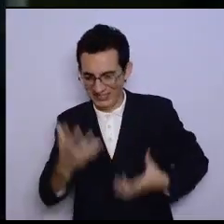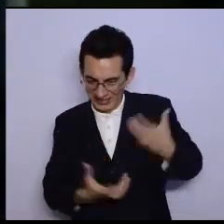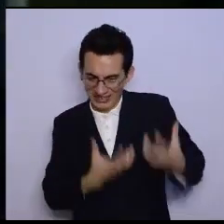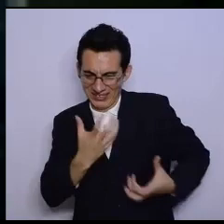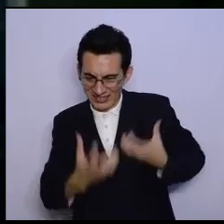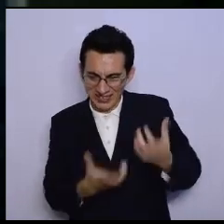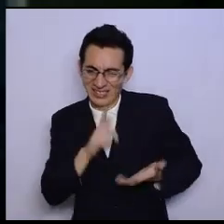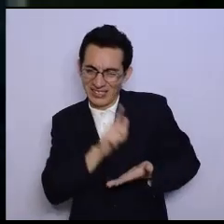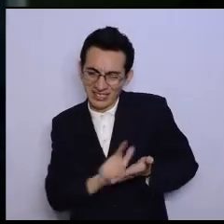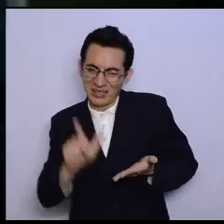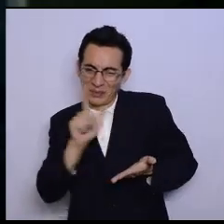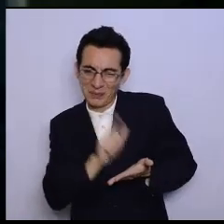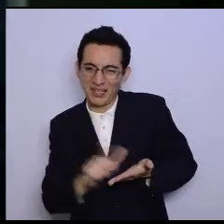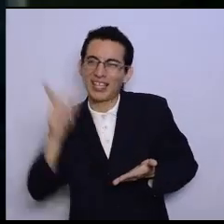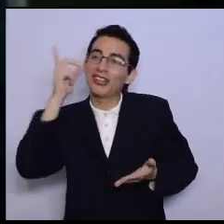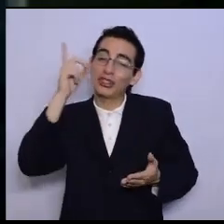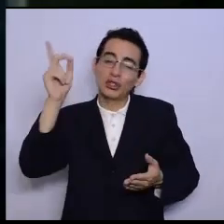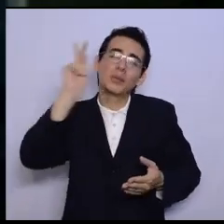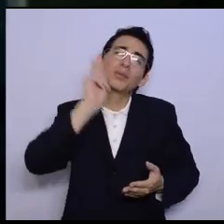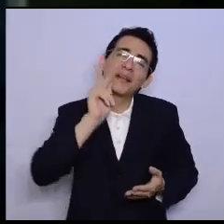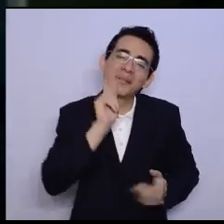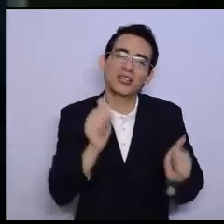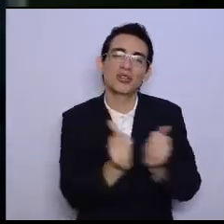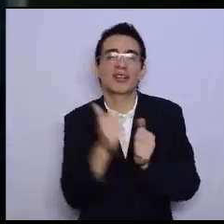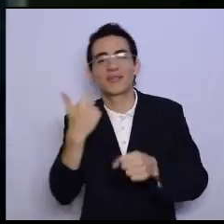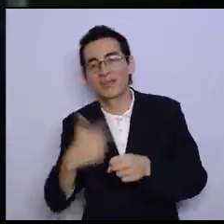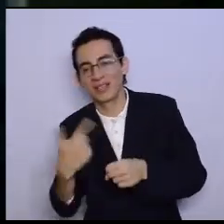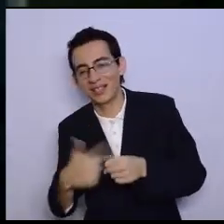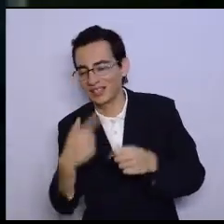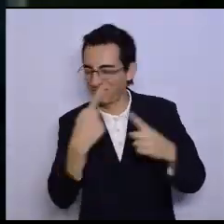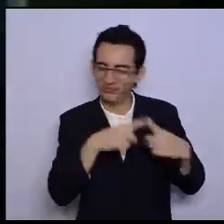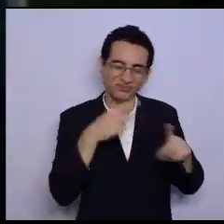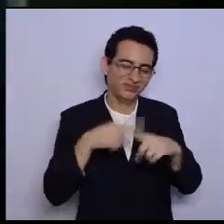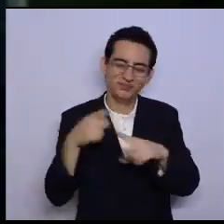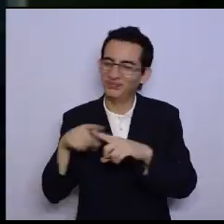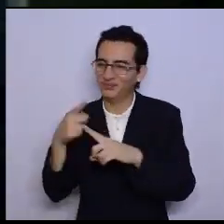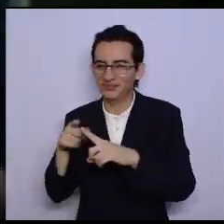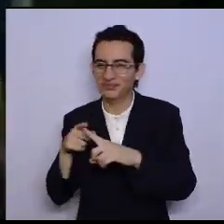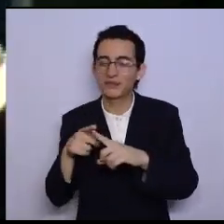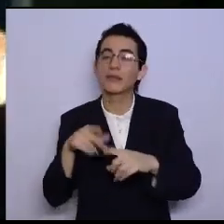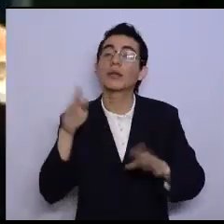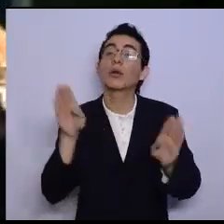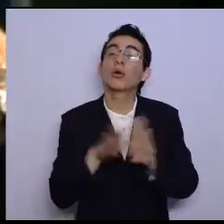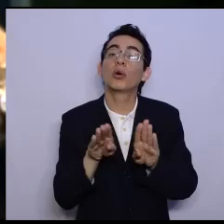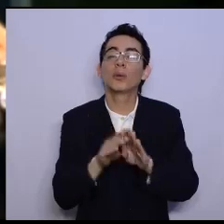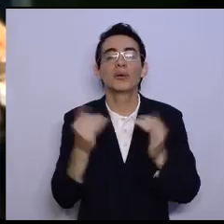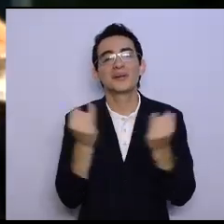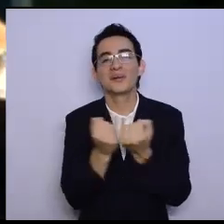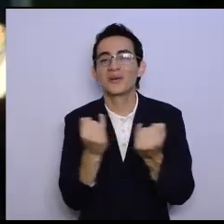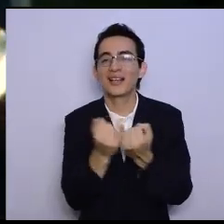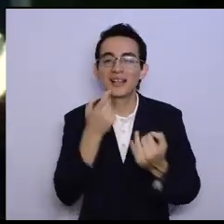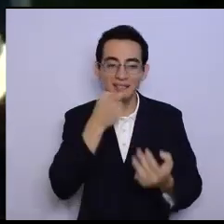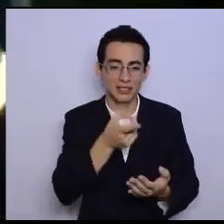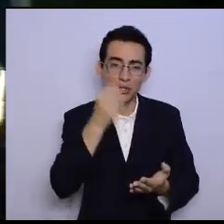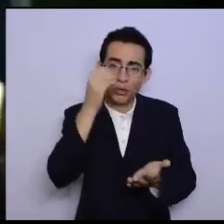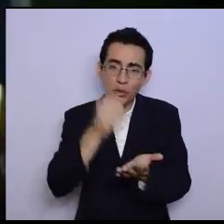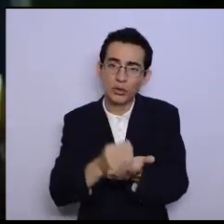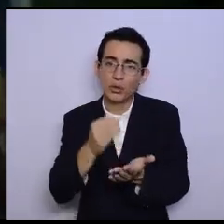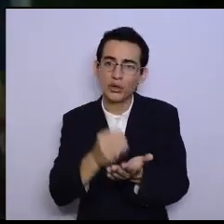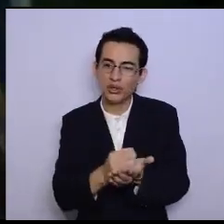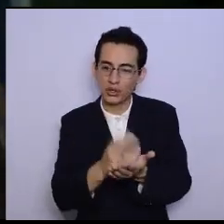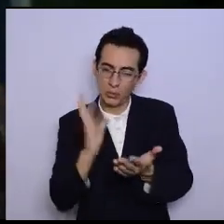el contraste, mucho más preciosa que el oro. ¿Ven cómo hace